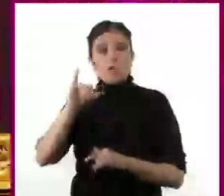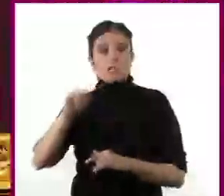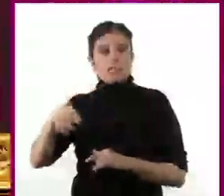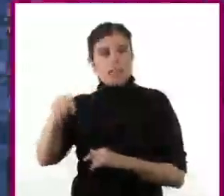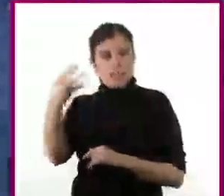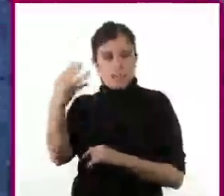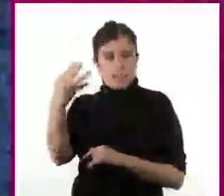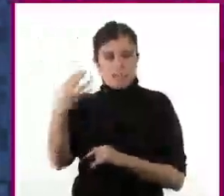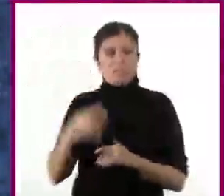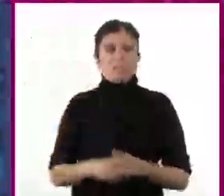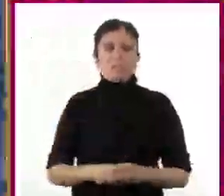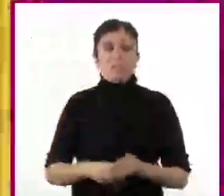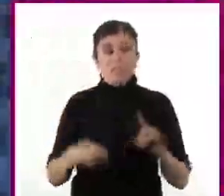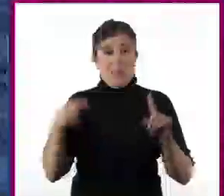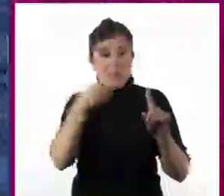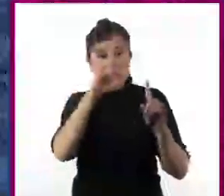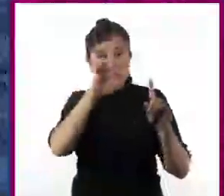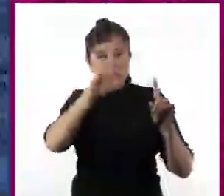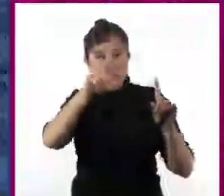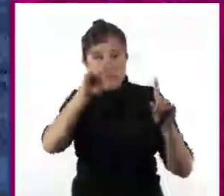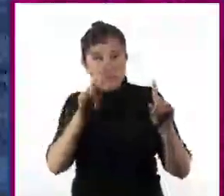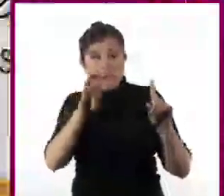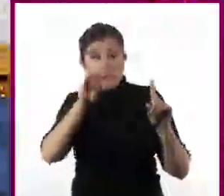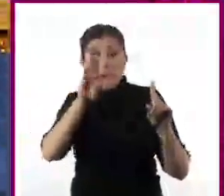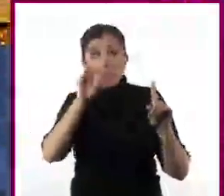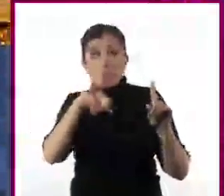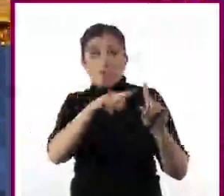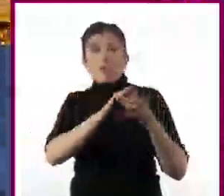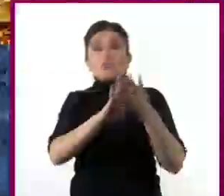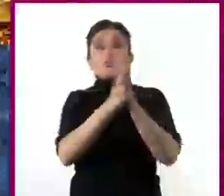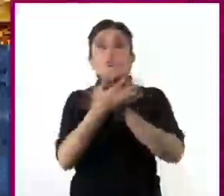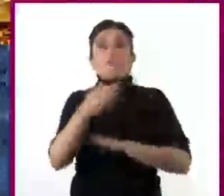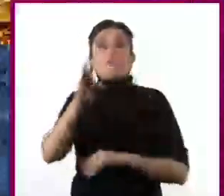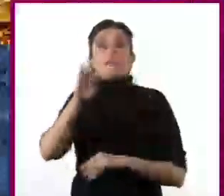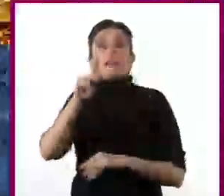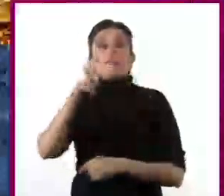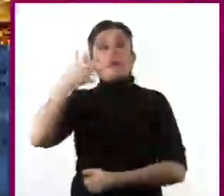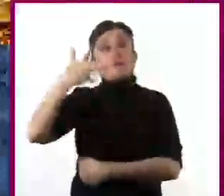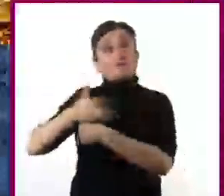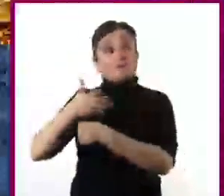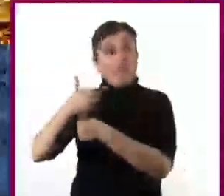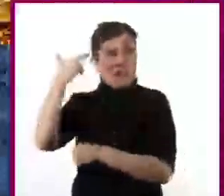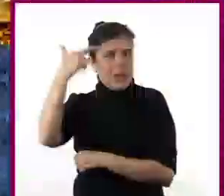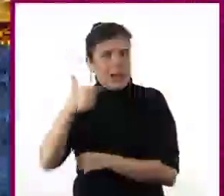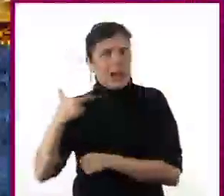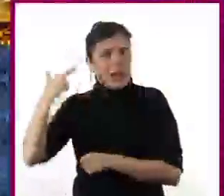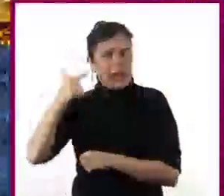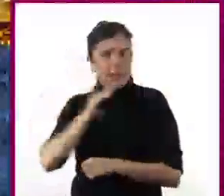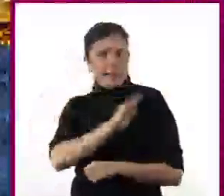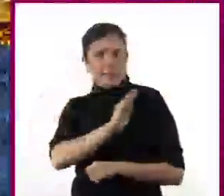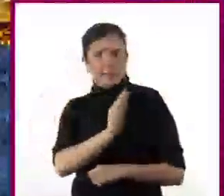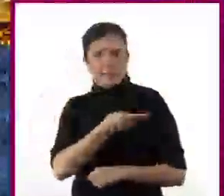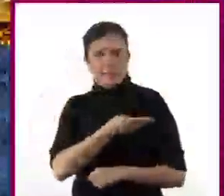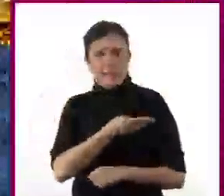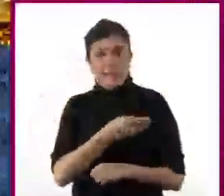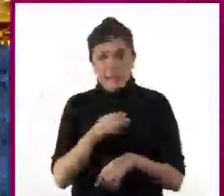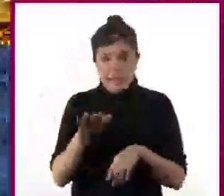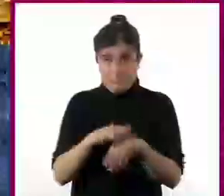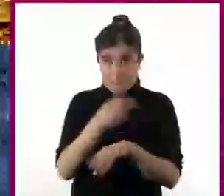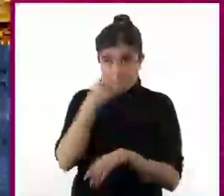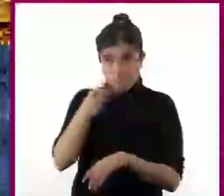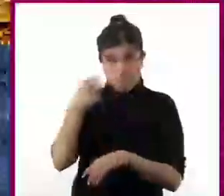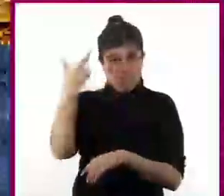XIV. Felipe de Borbón se convirtió en Felipe V, rey de España, por lo que la